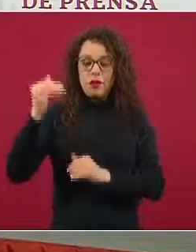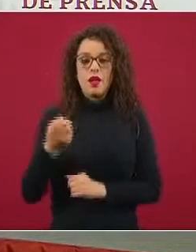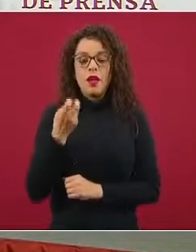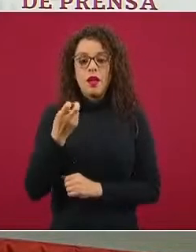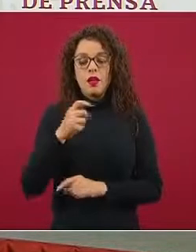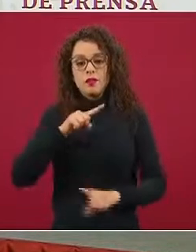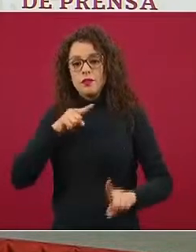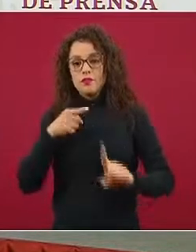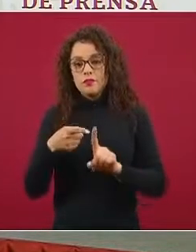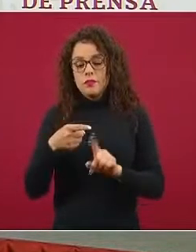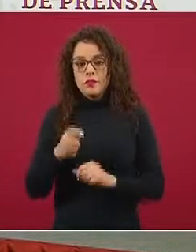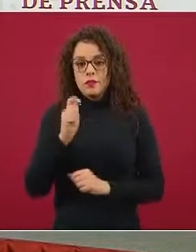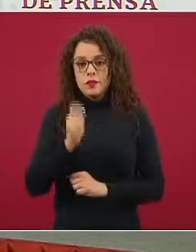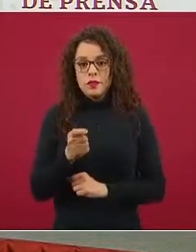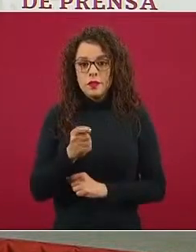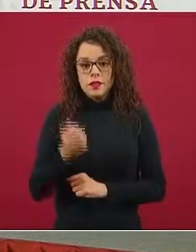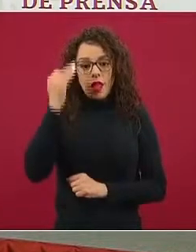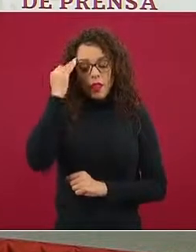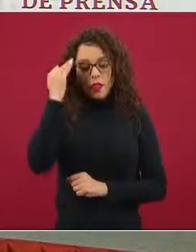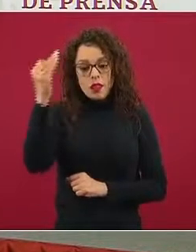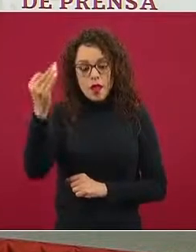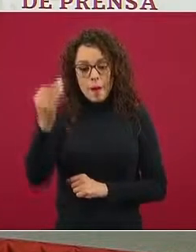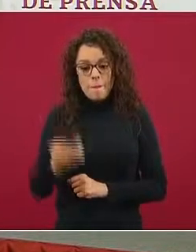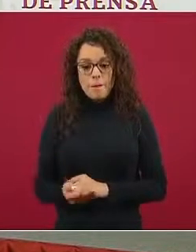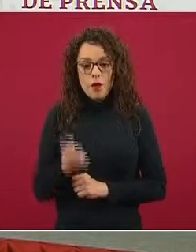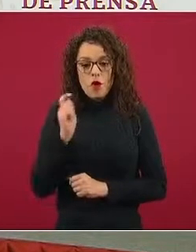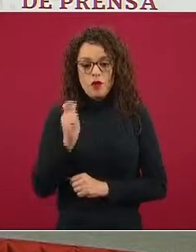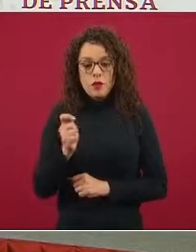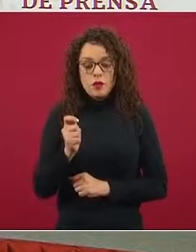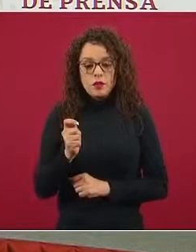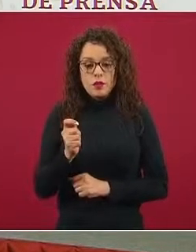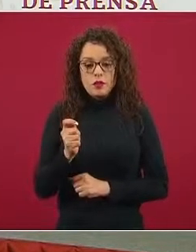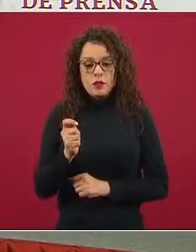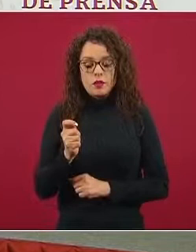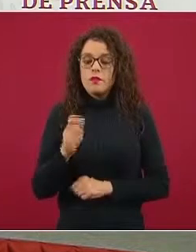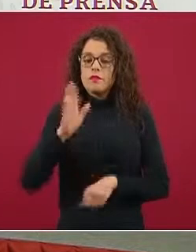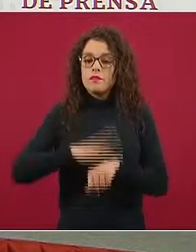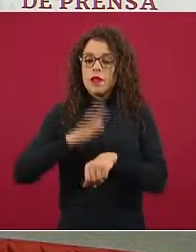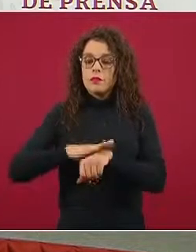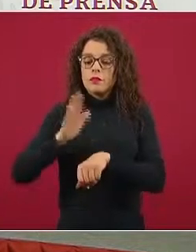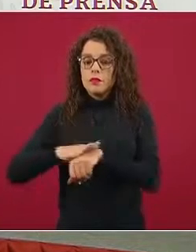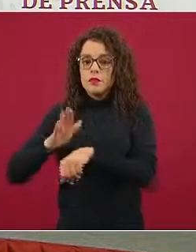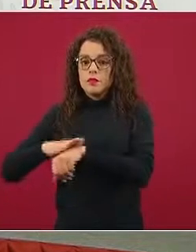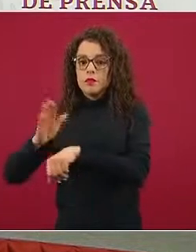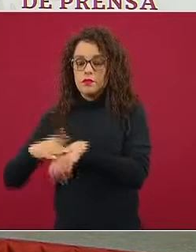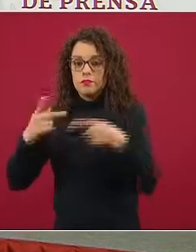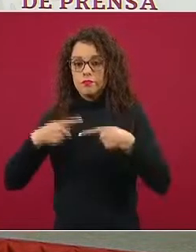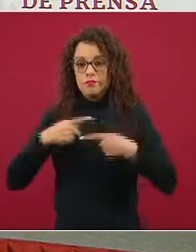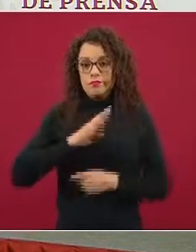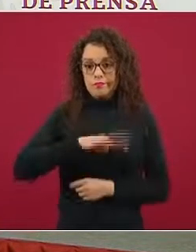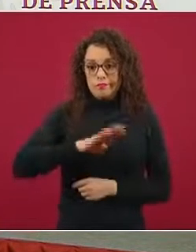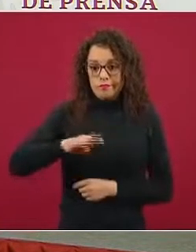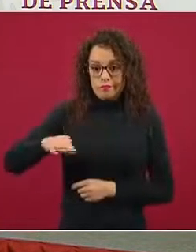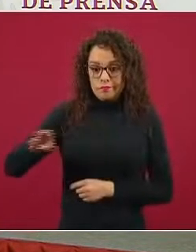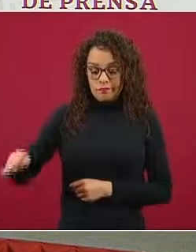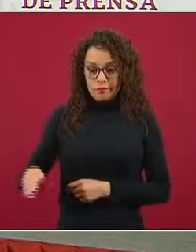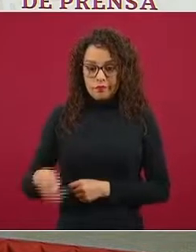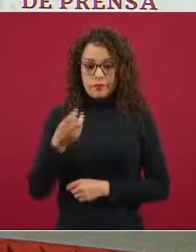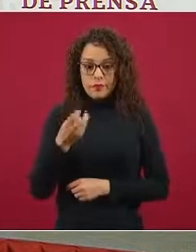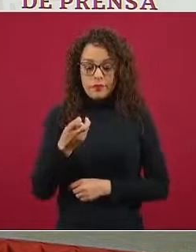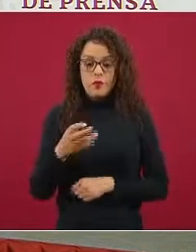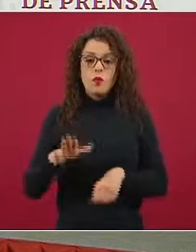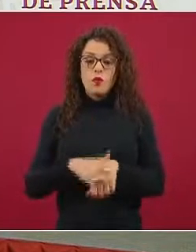en el tiempo, en la temporalidad, que los casos se incrementan y cuando las defunciones ocurren